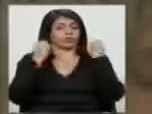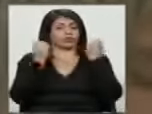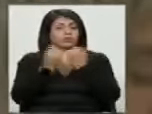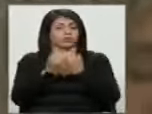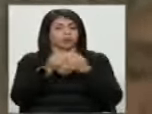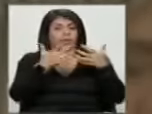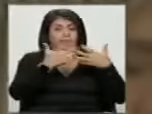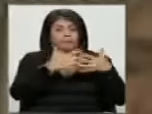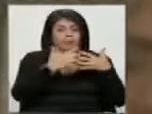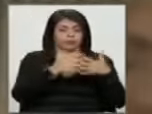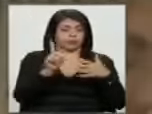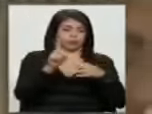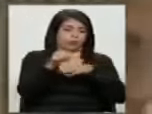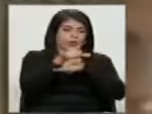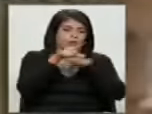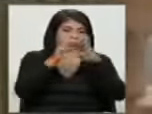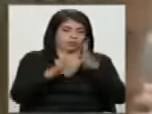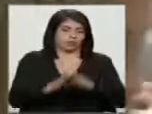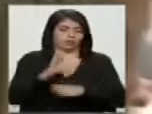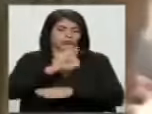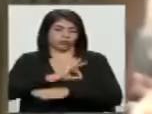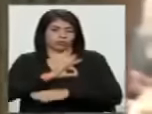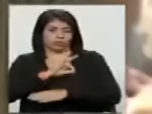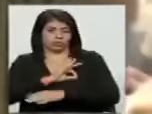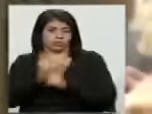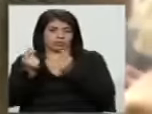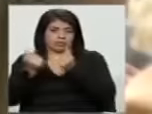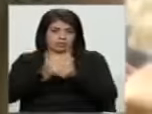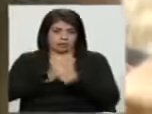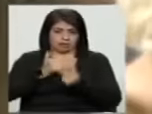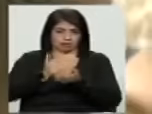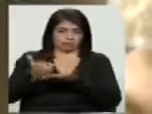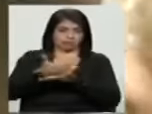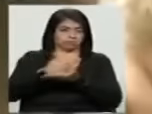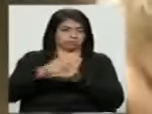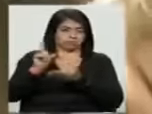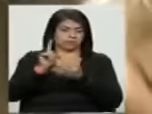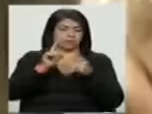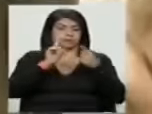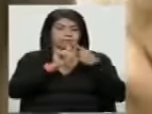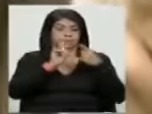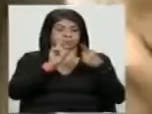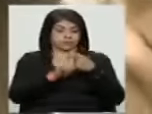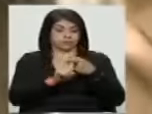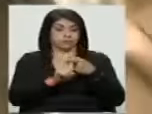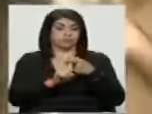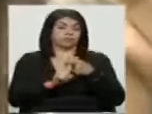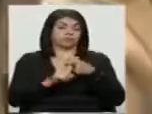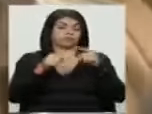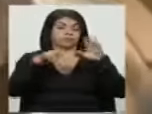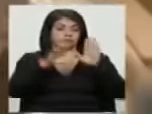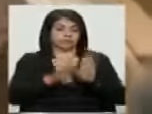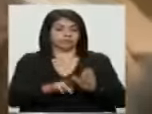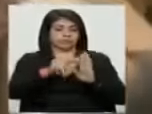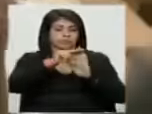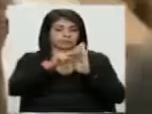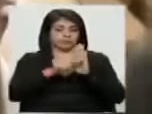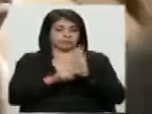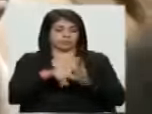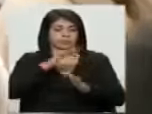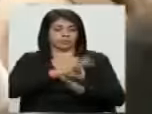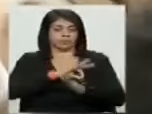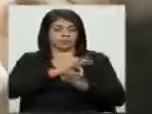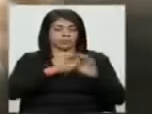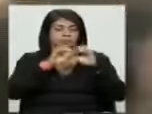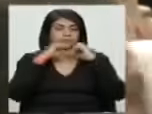organizaciones no gubernamentales y organizaciones sociales sin fines de lucro las siguientes: 1. Las establecidas en los estatutos sociales